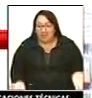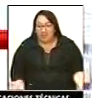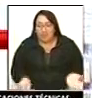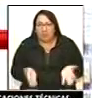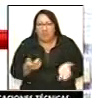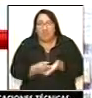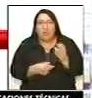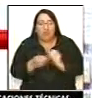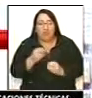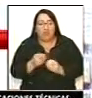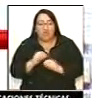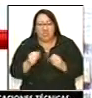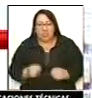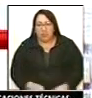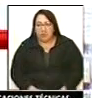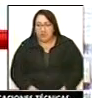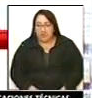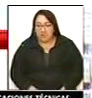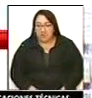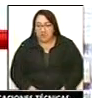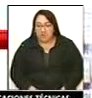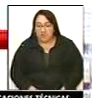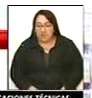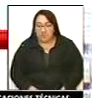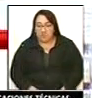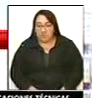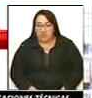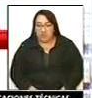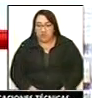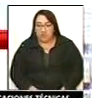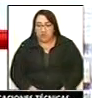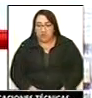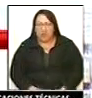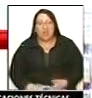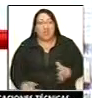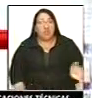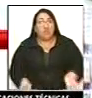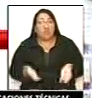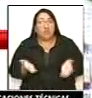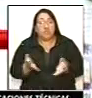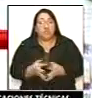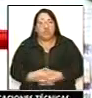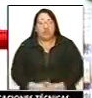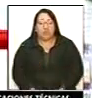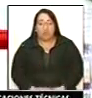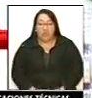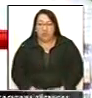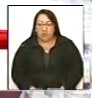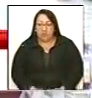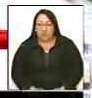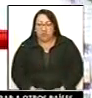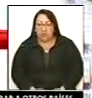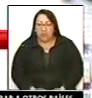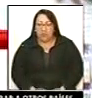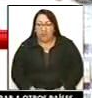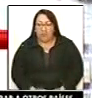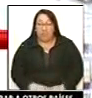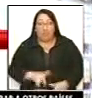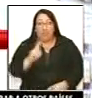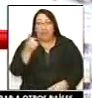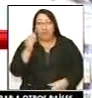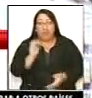impulsar una reforma del sistema. ¿De qué estamos hablando? ¿Qué impulso? Lo primero no se ha puesto, lo